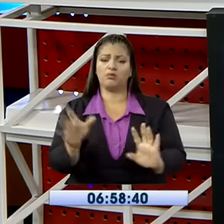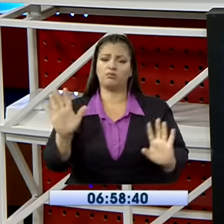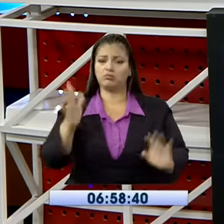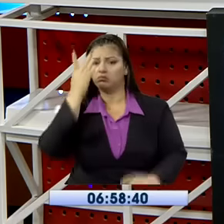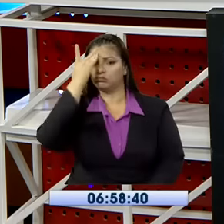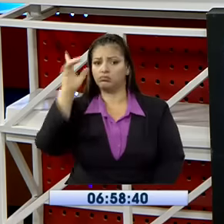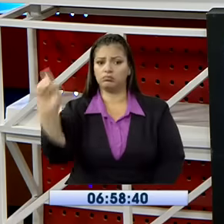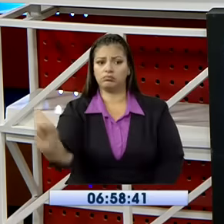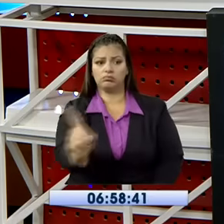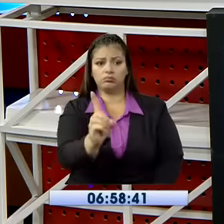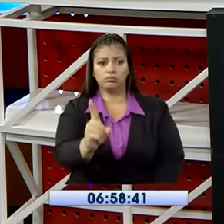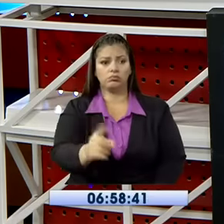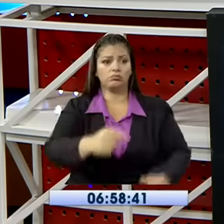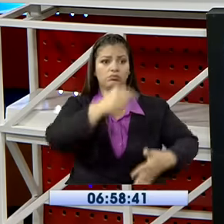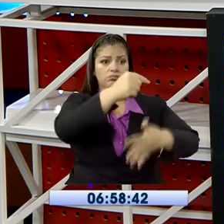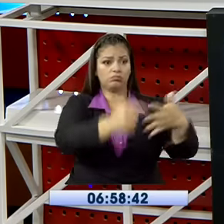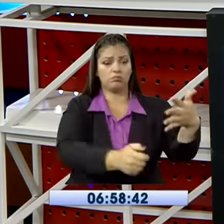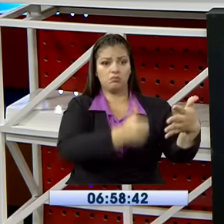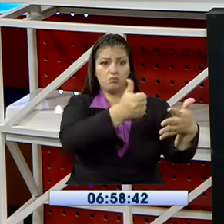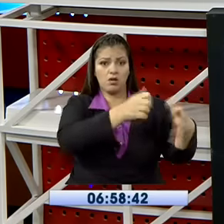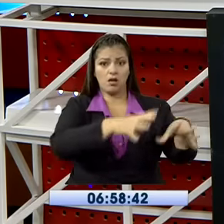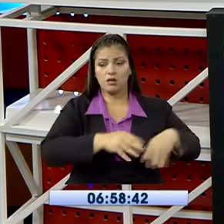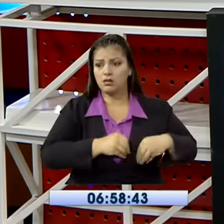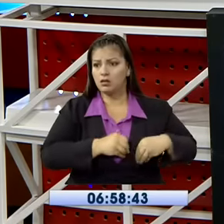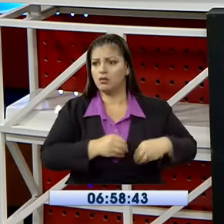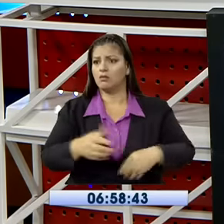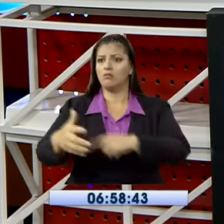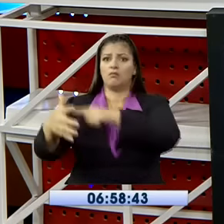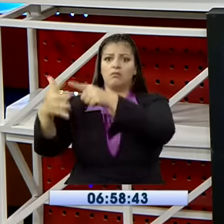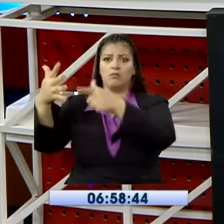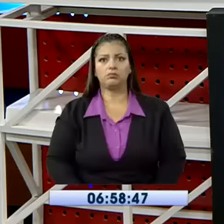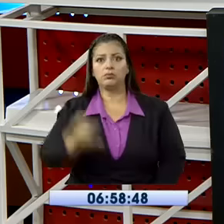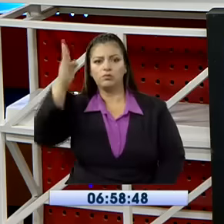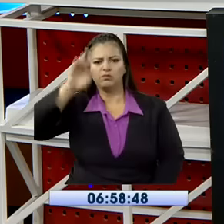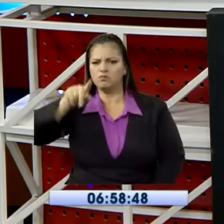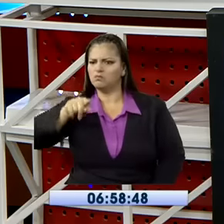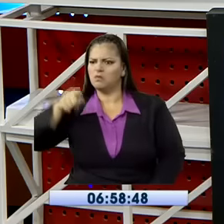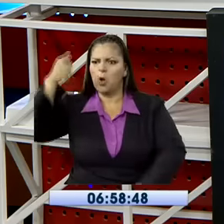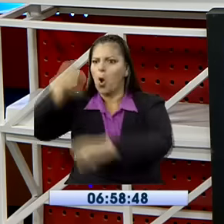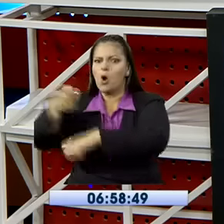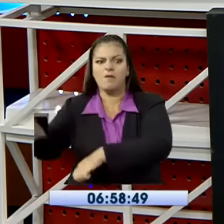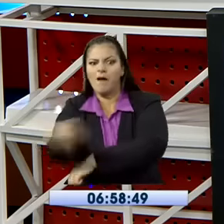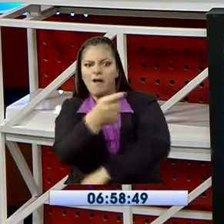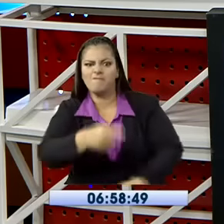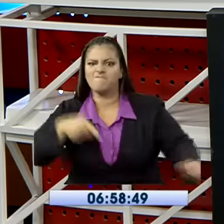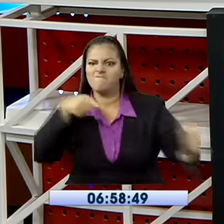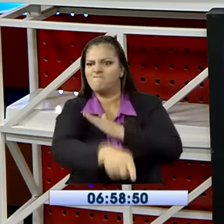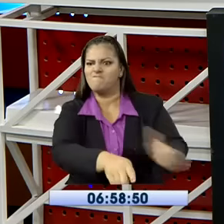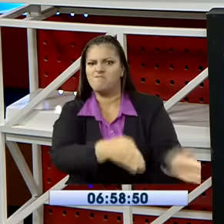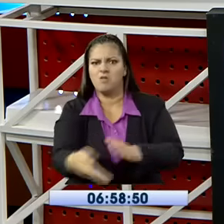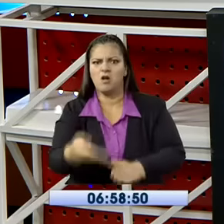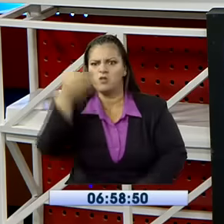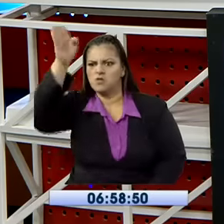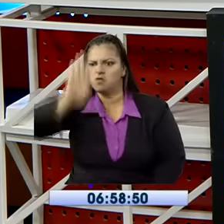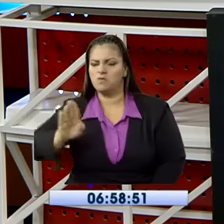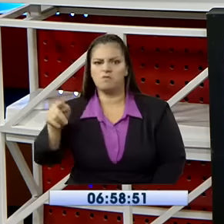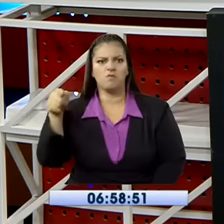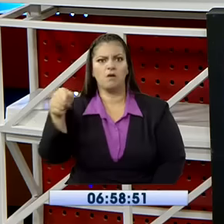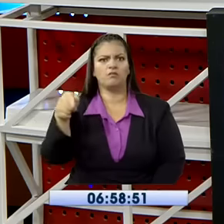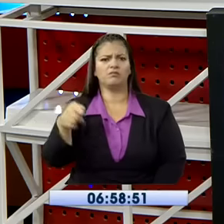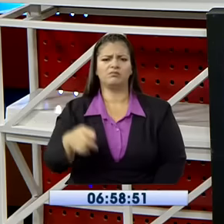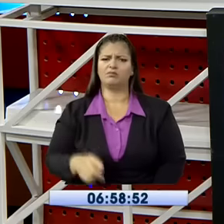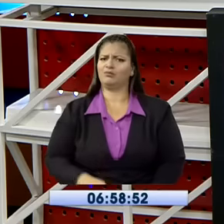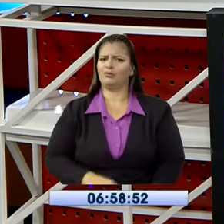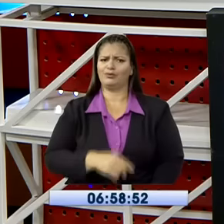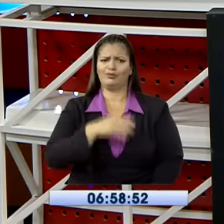ASUME y toma yo no no no creo que Dios le mande a un ser humano pero interviene por bien o por mal Es